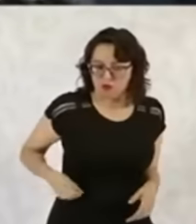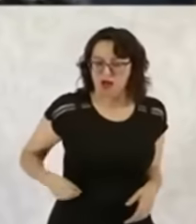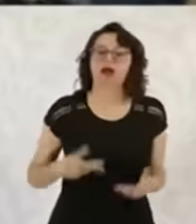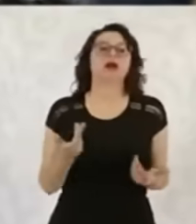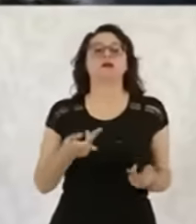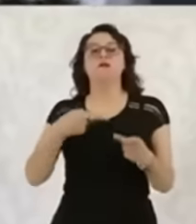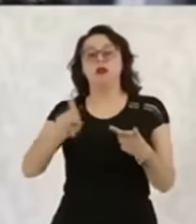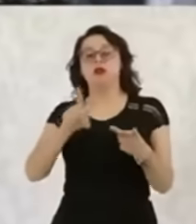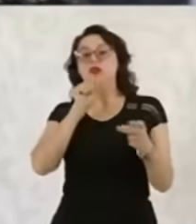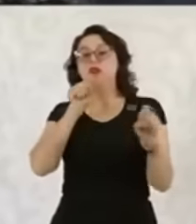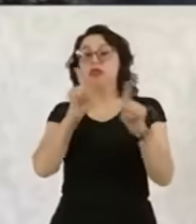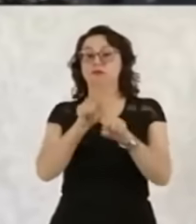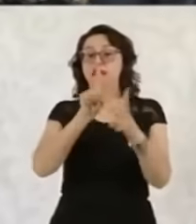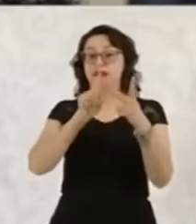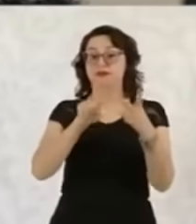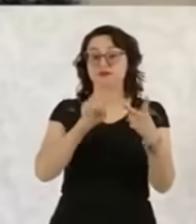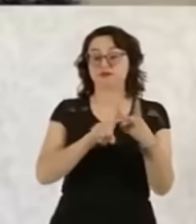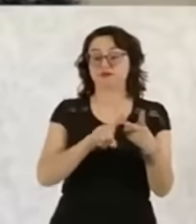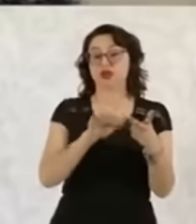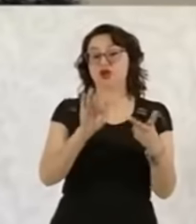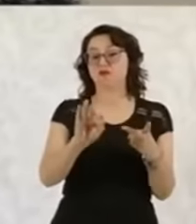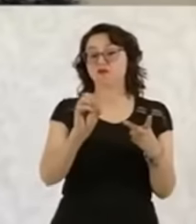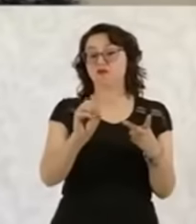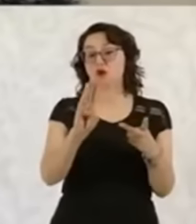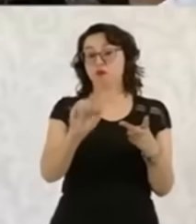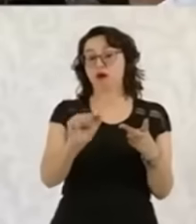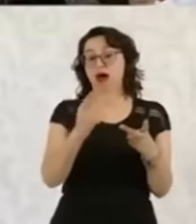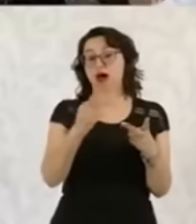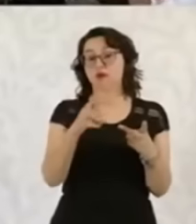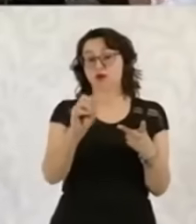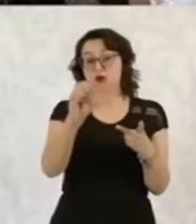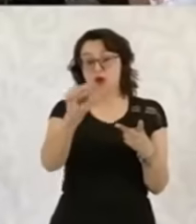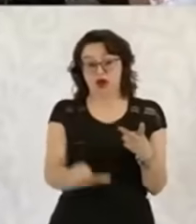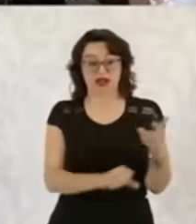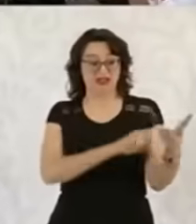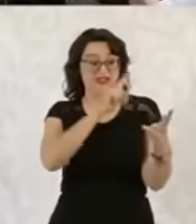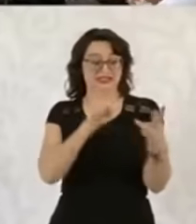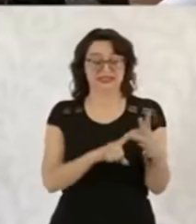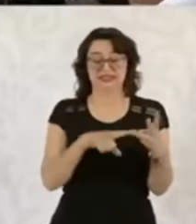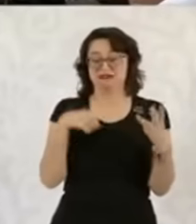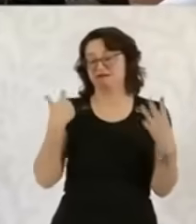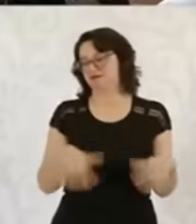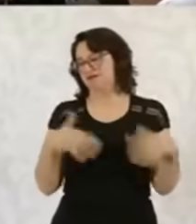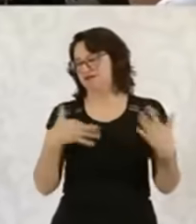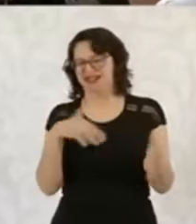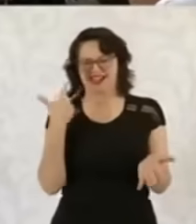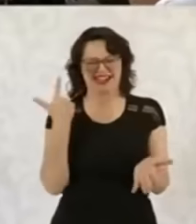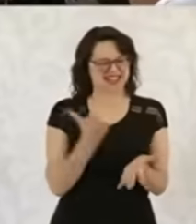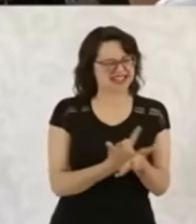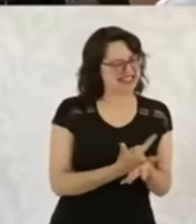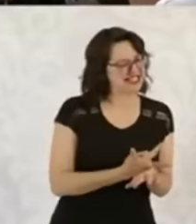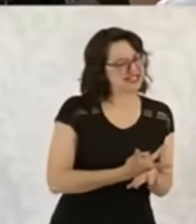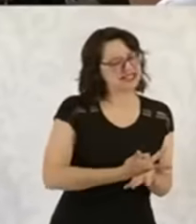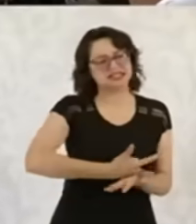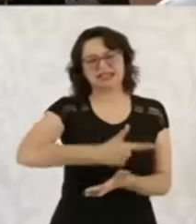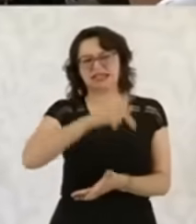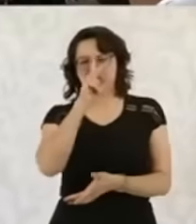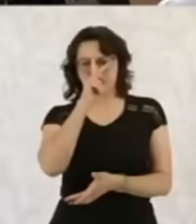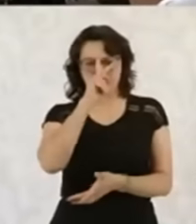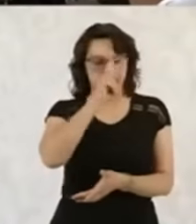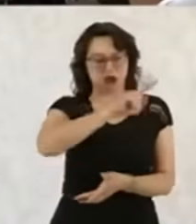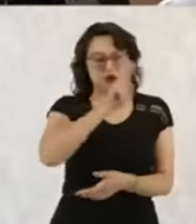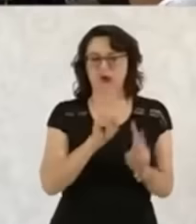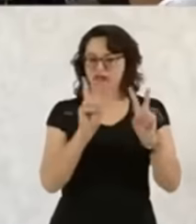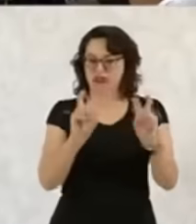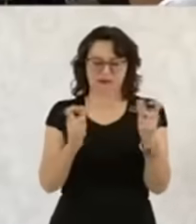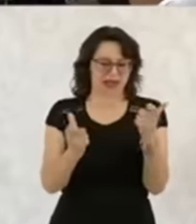se cometió en aquel sexenio, que ha sido uno de los peores latrocinios digamos que en la época reciente de